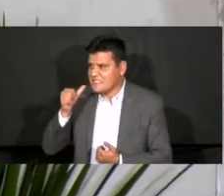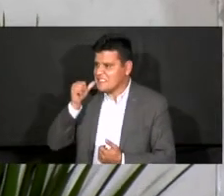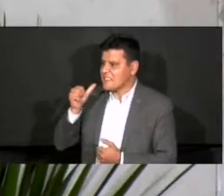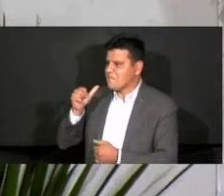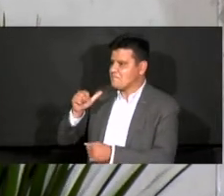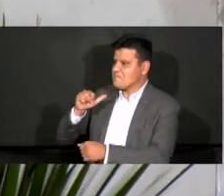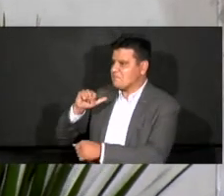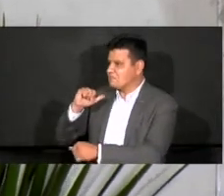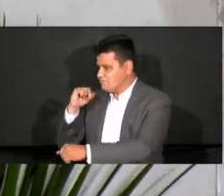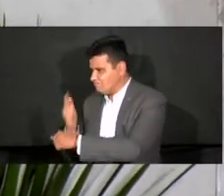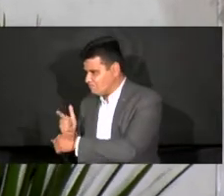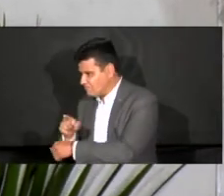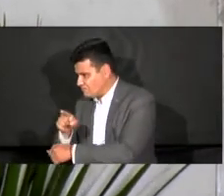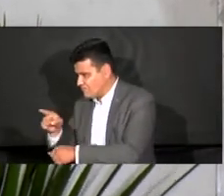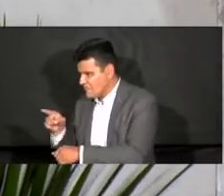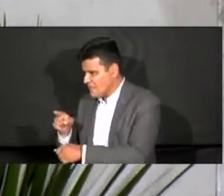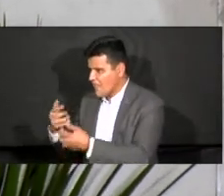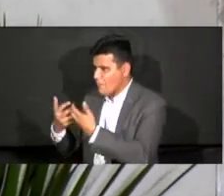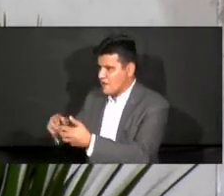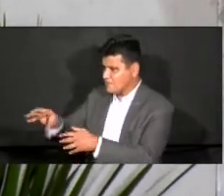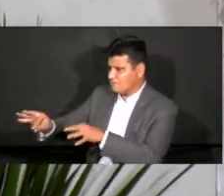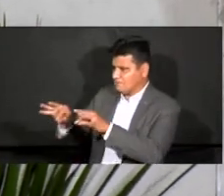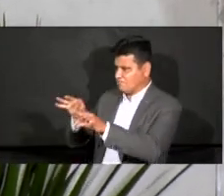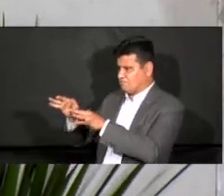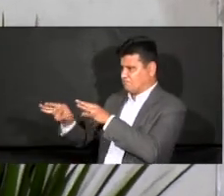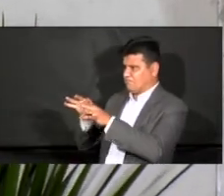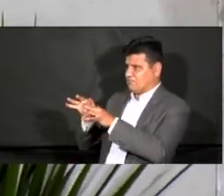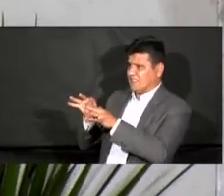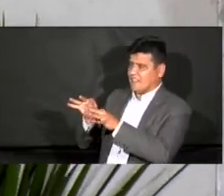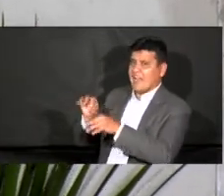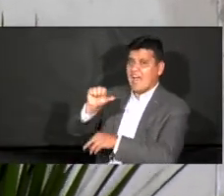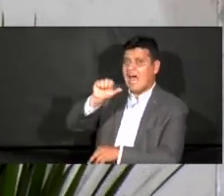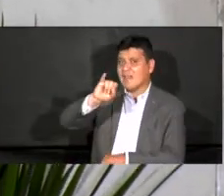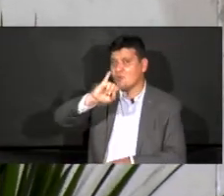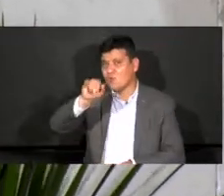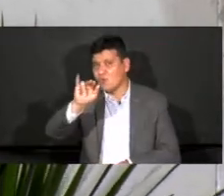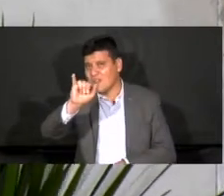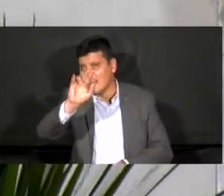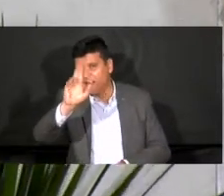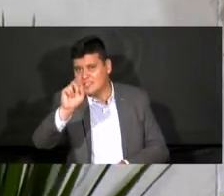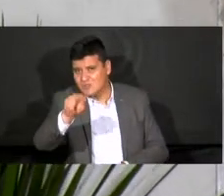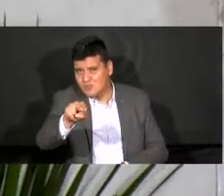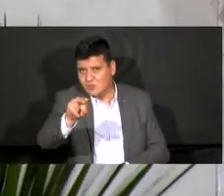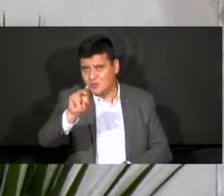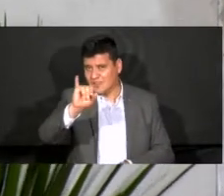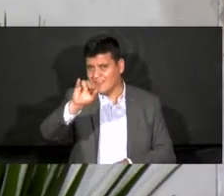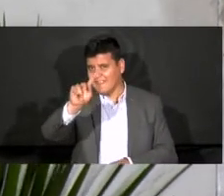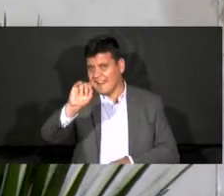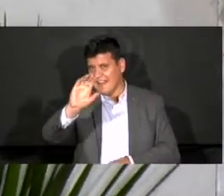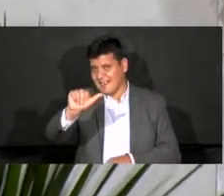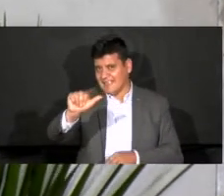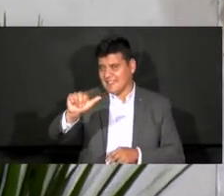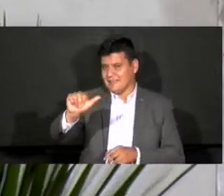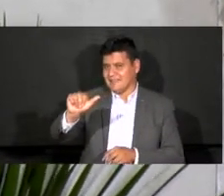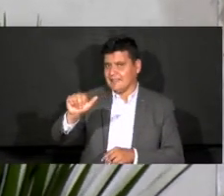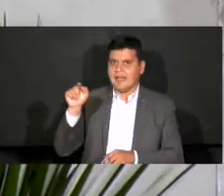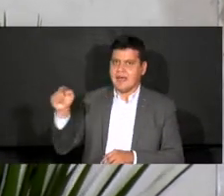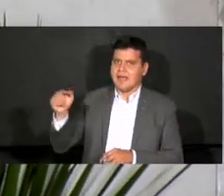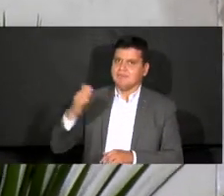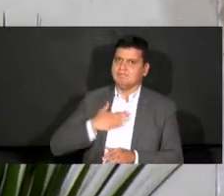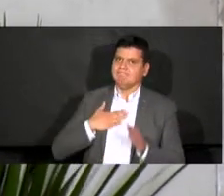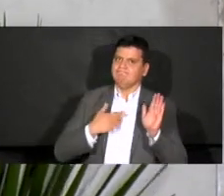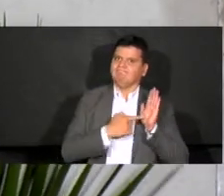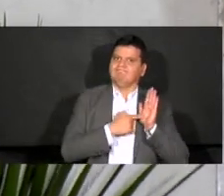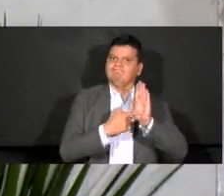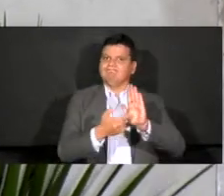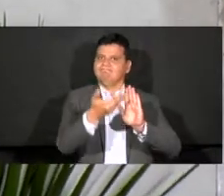directas. Todo esto debidamente fundado y documentado en papelería que tenemos de